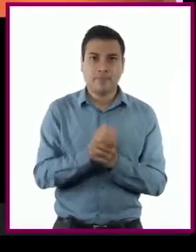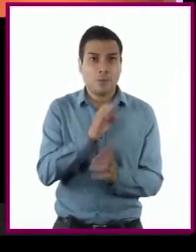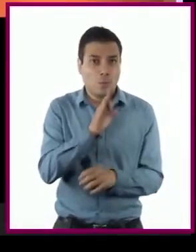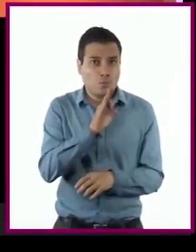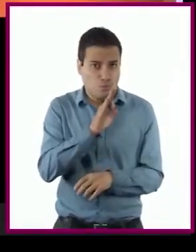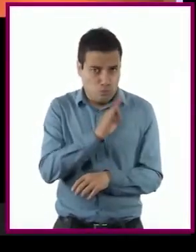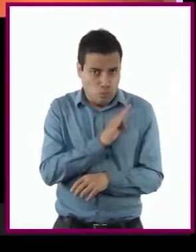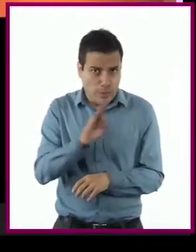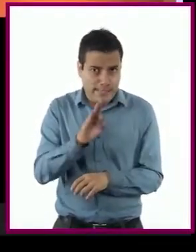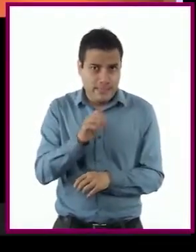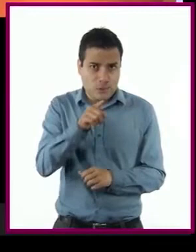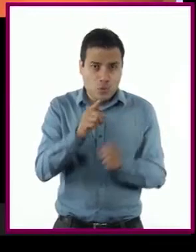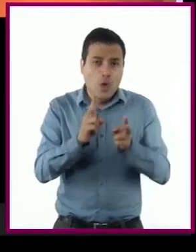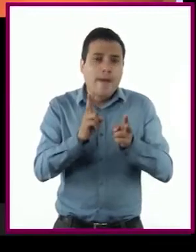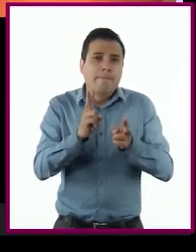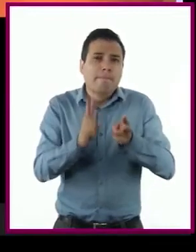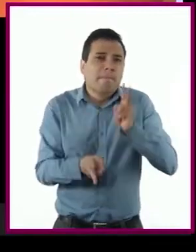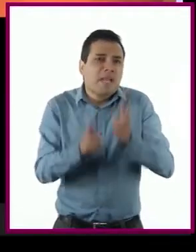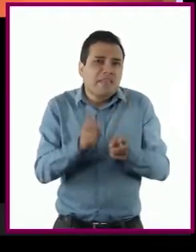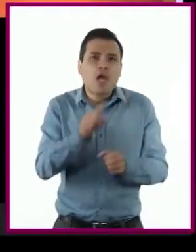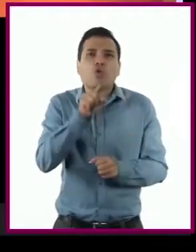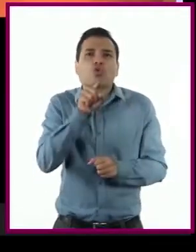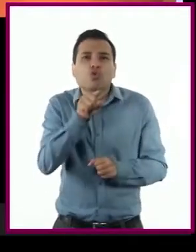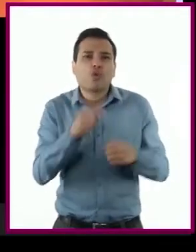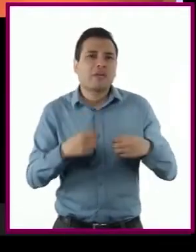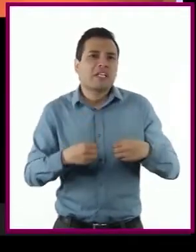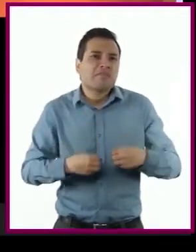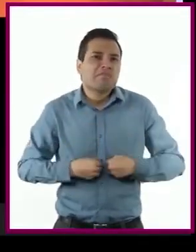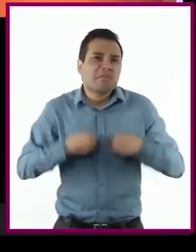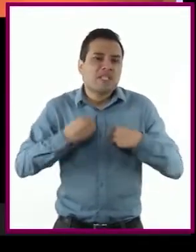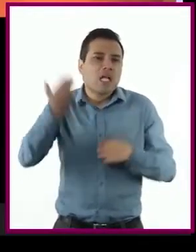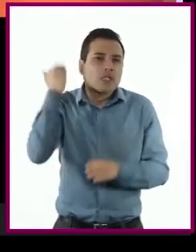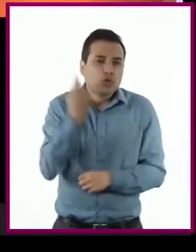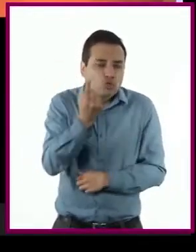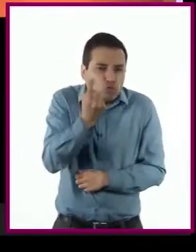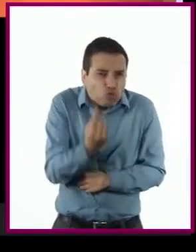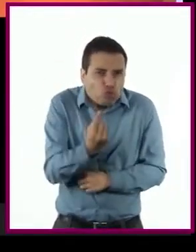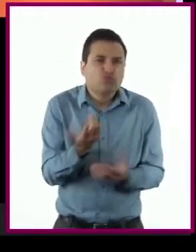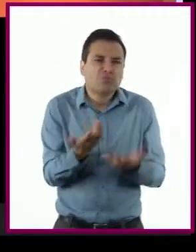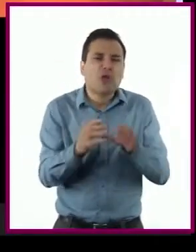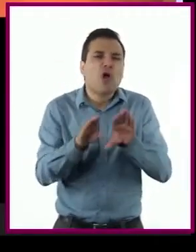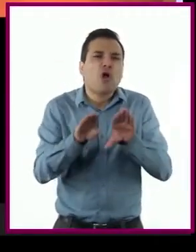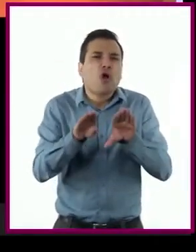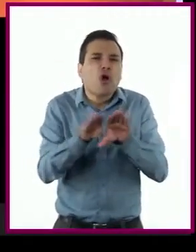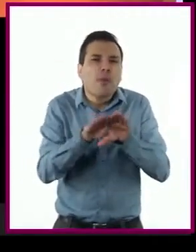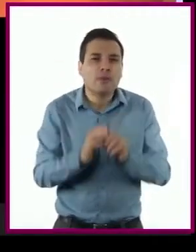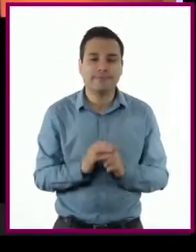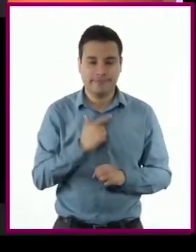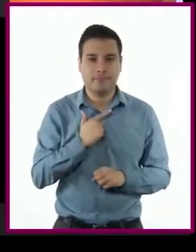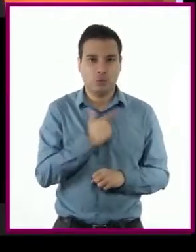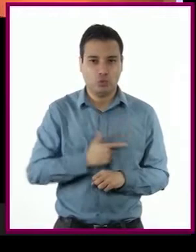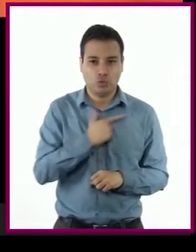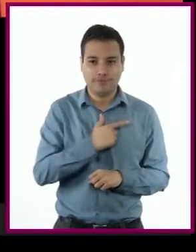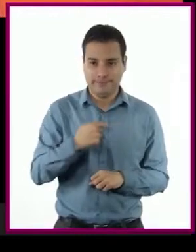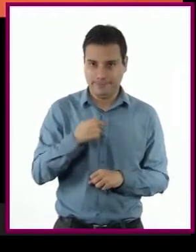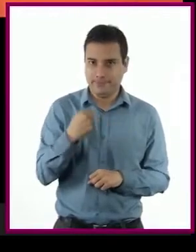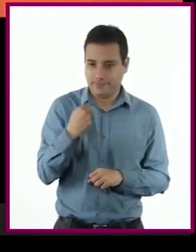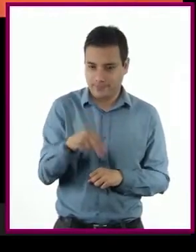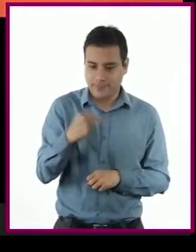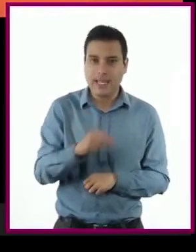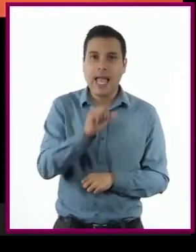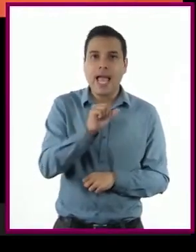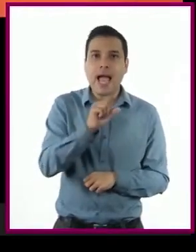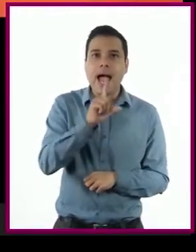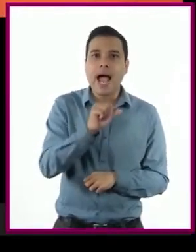podría hablar un poco sobre usted y su vida temprana? Con gusto. Bueno, mi nombre es Alan